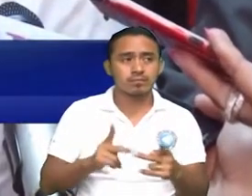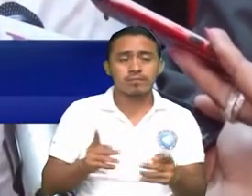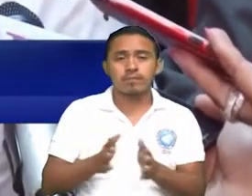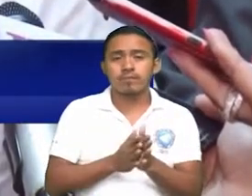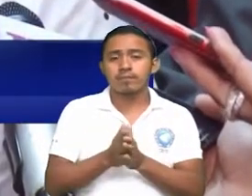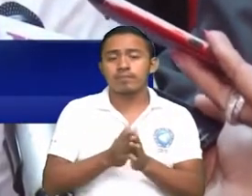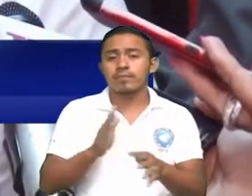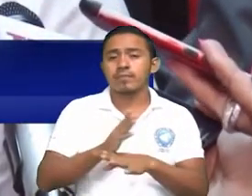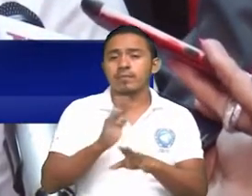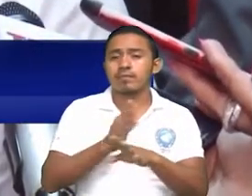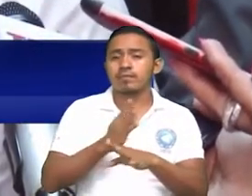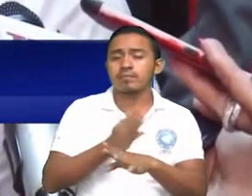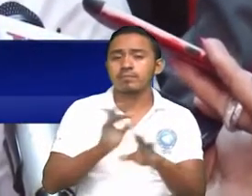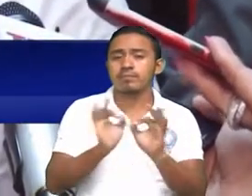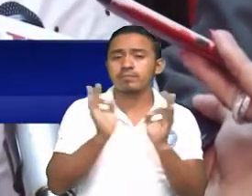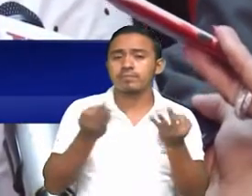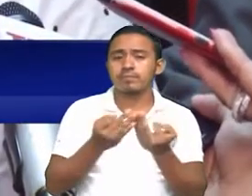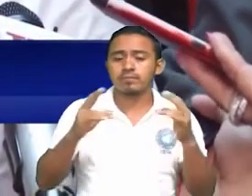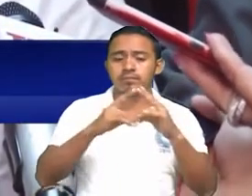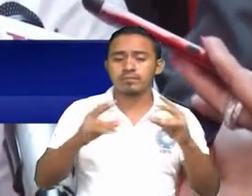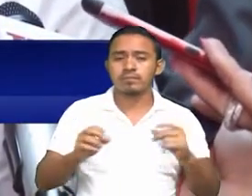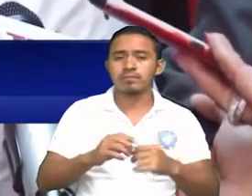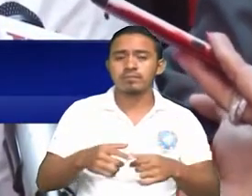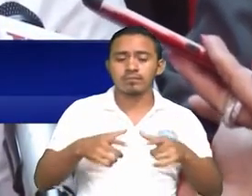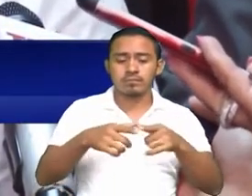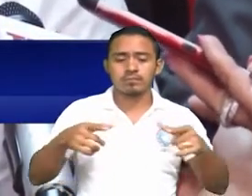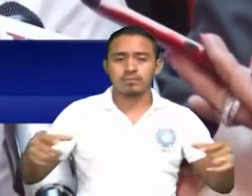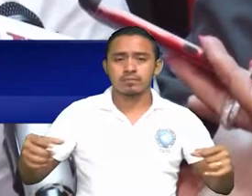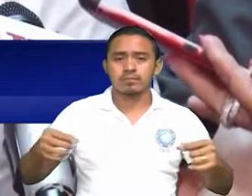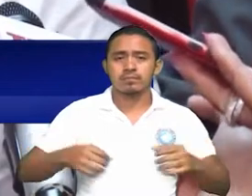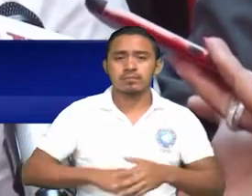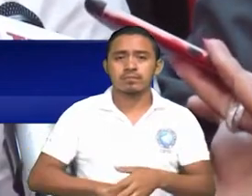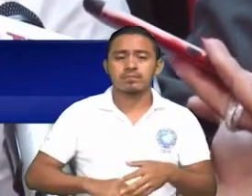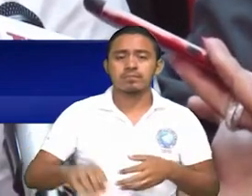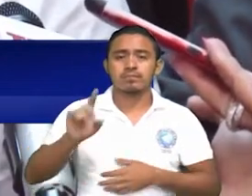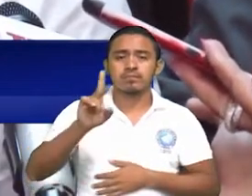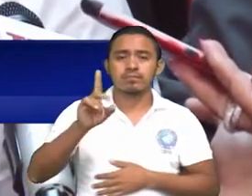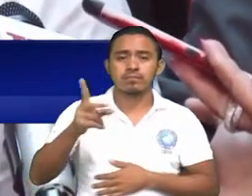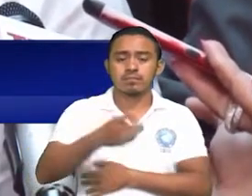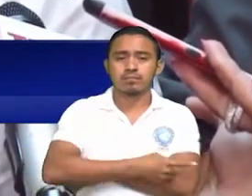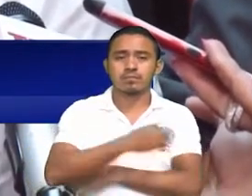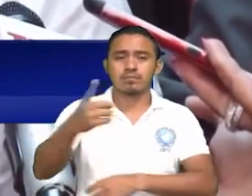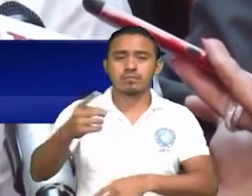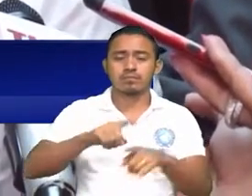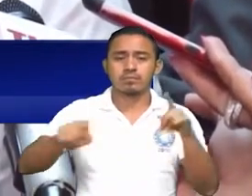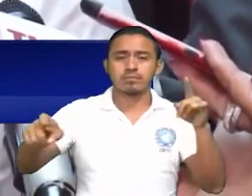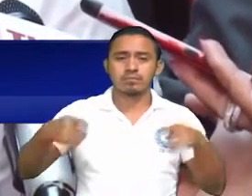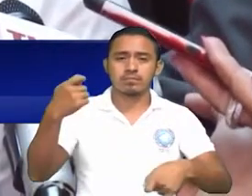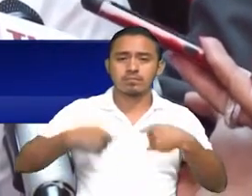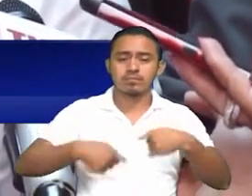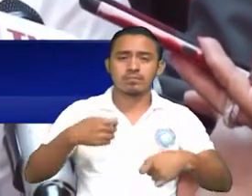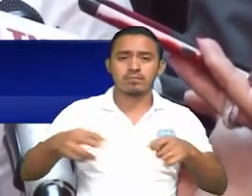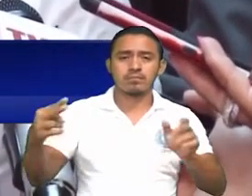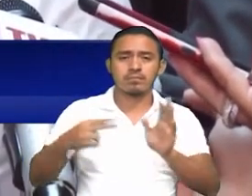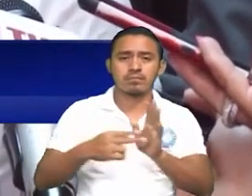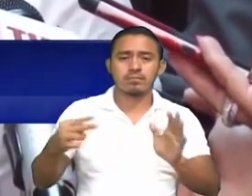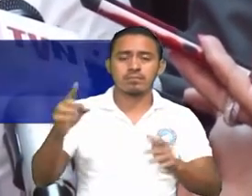las familias nicaragüenses, dado en la ciudad de Managua a los 12 días del mes de septiembre del